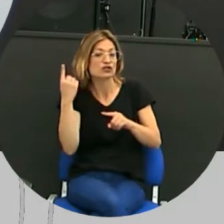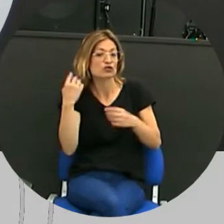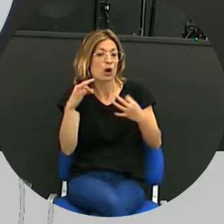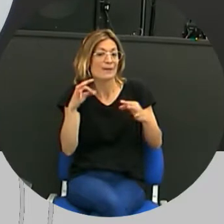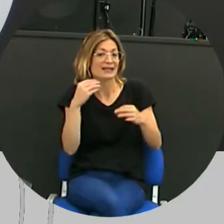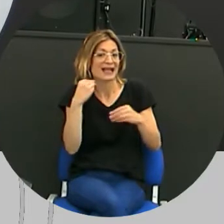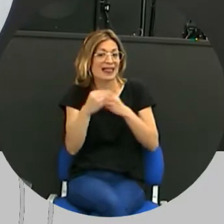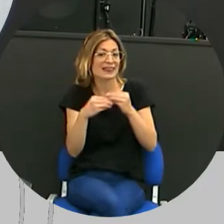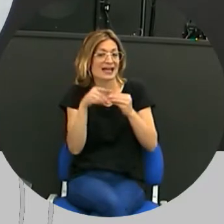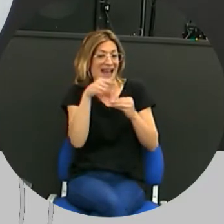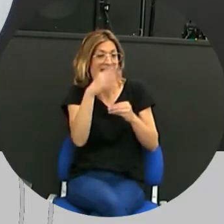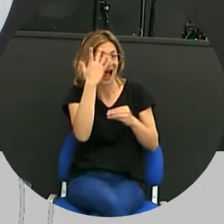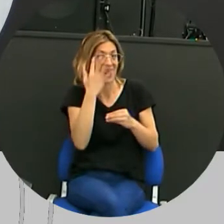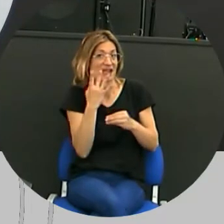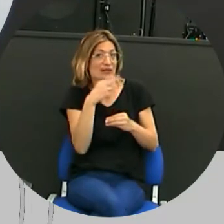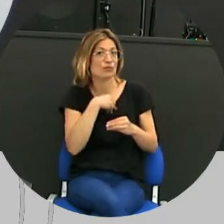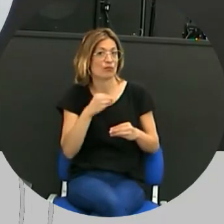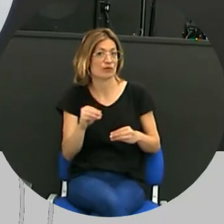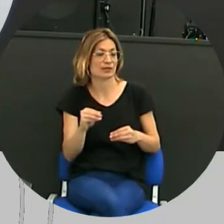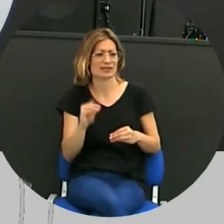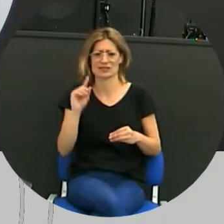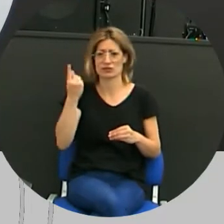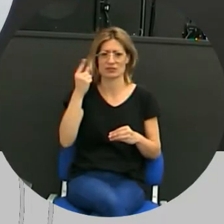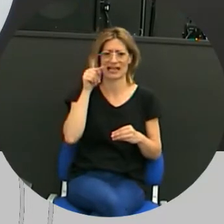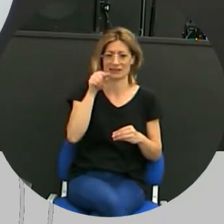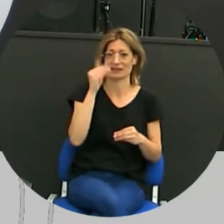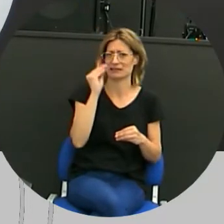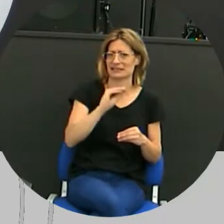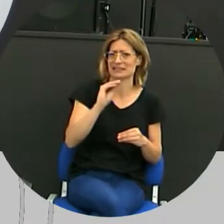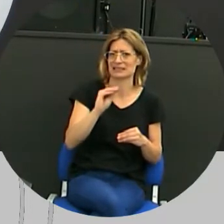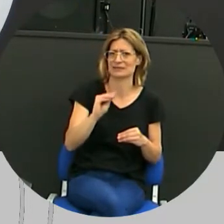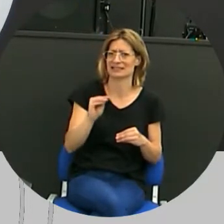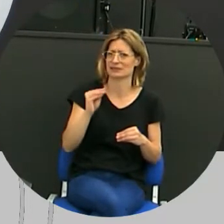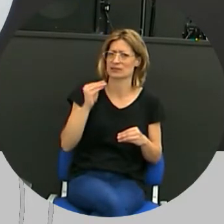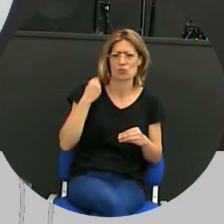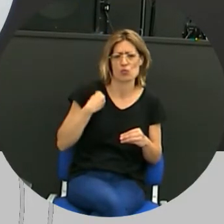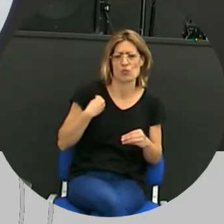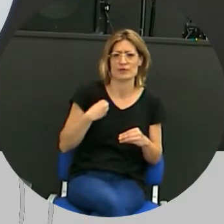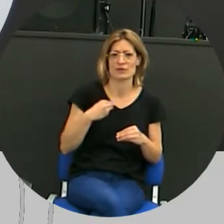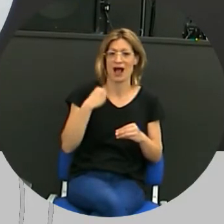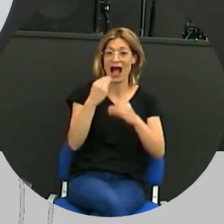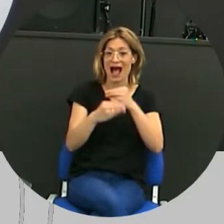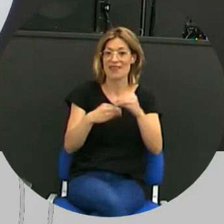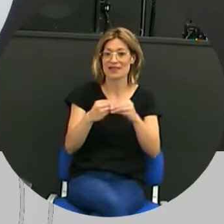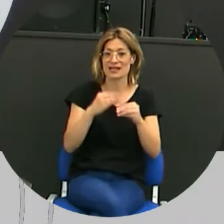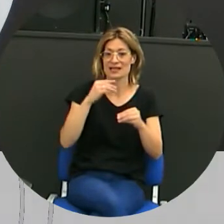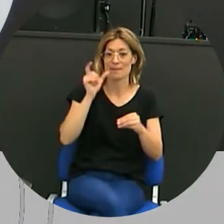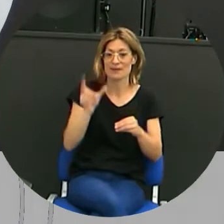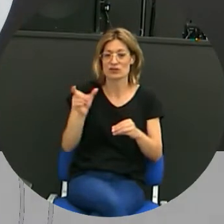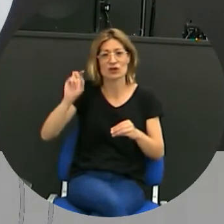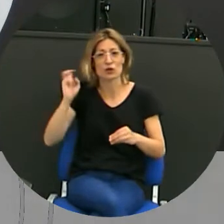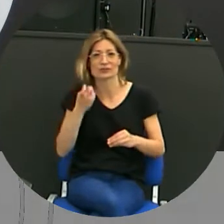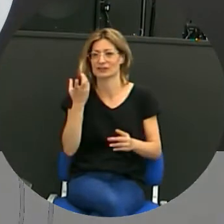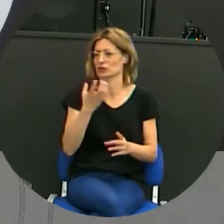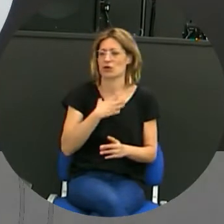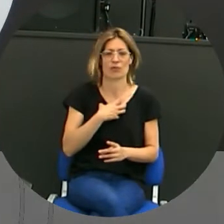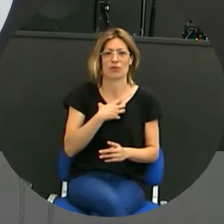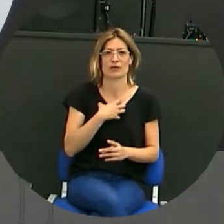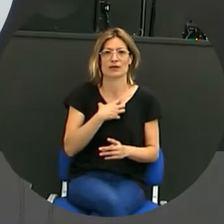te llama a ti en esta época a hacer algo que nadie más puede hacer.